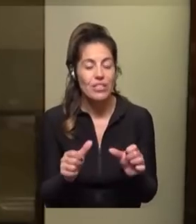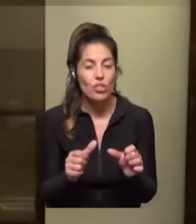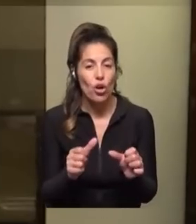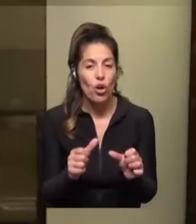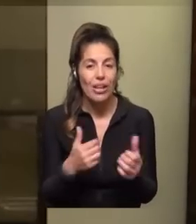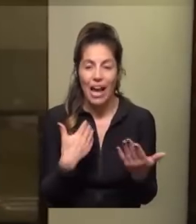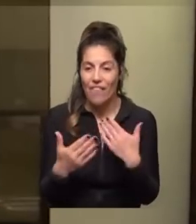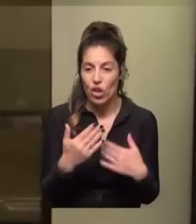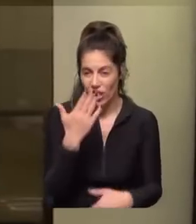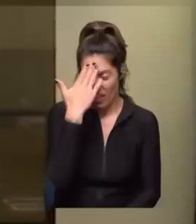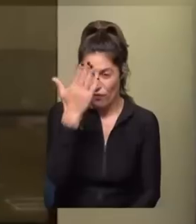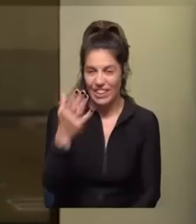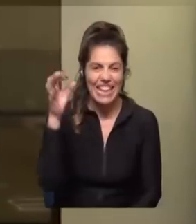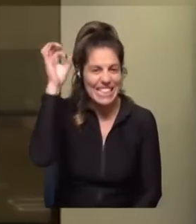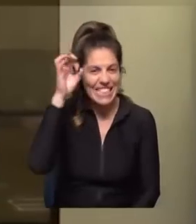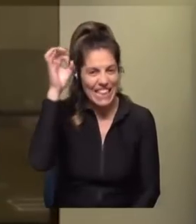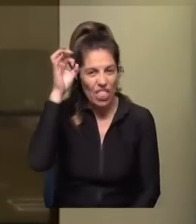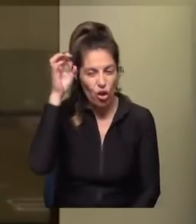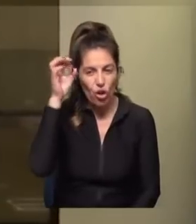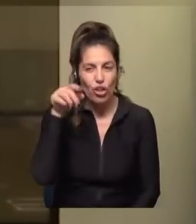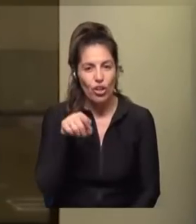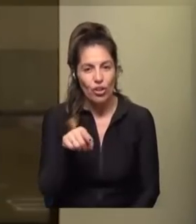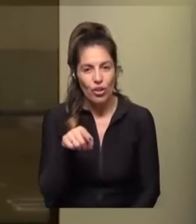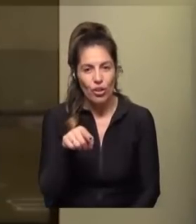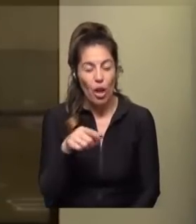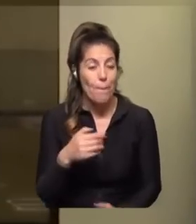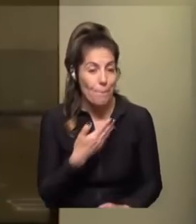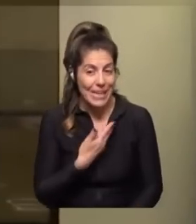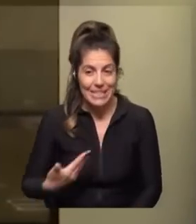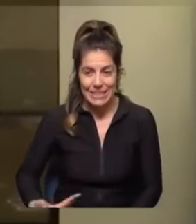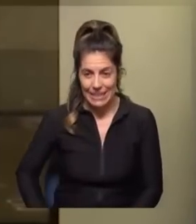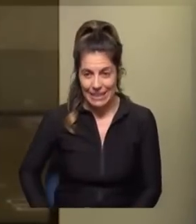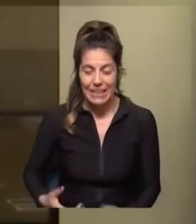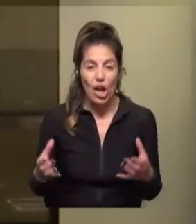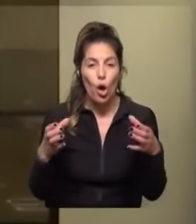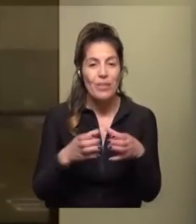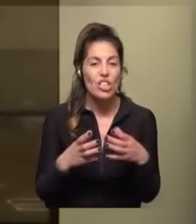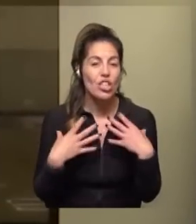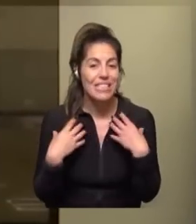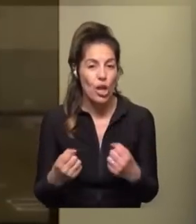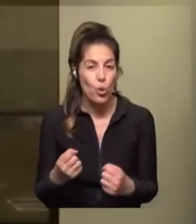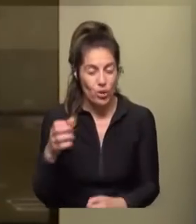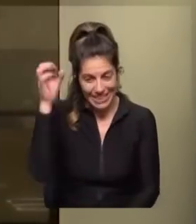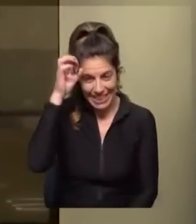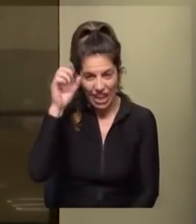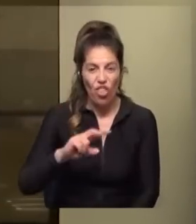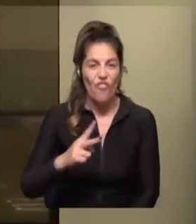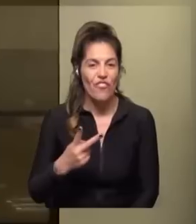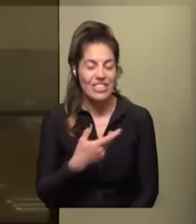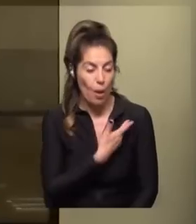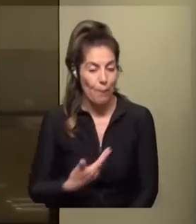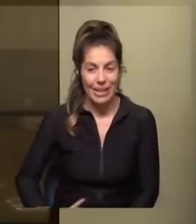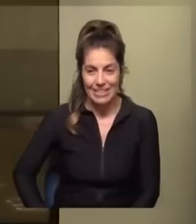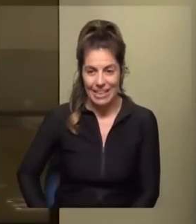desde el frente amplio el senador Jorge nunes presidente de la comisión de salud del senado y también vicepresidente en este caso